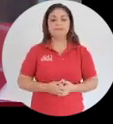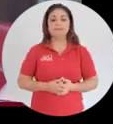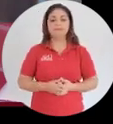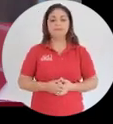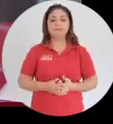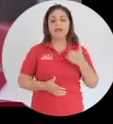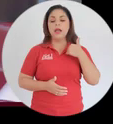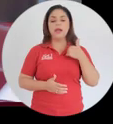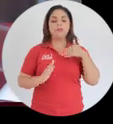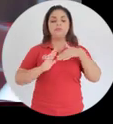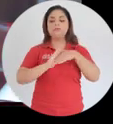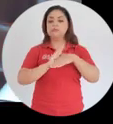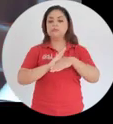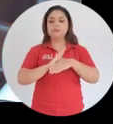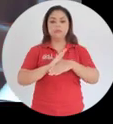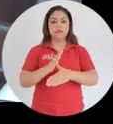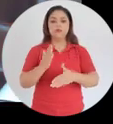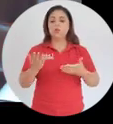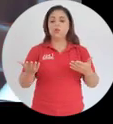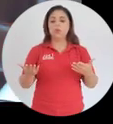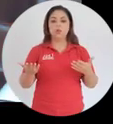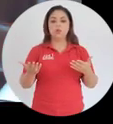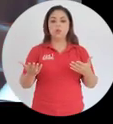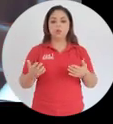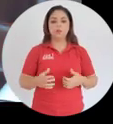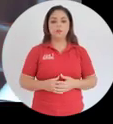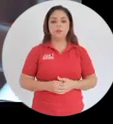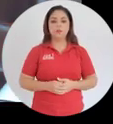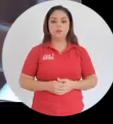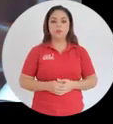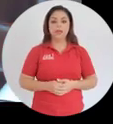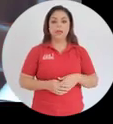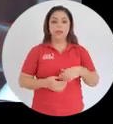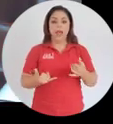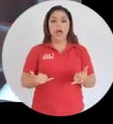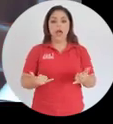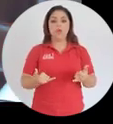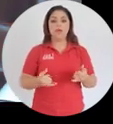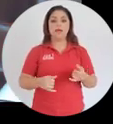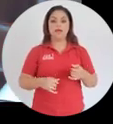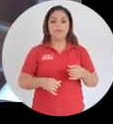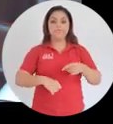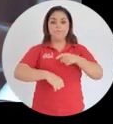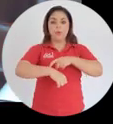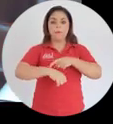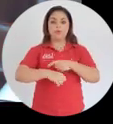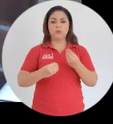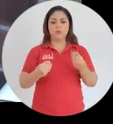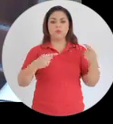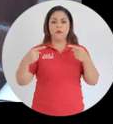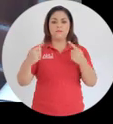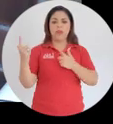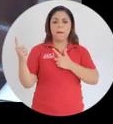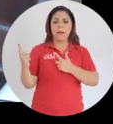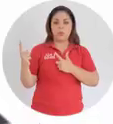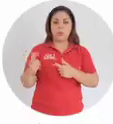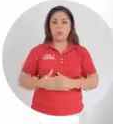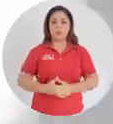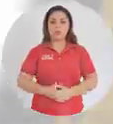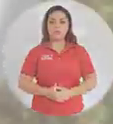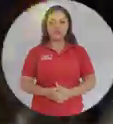precisamente lo que se había buscado y superado con este periodo del conflicto armado,